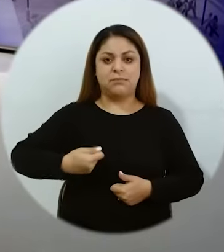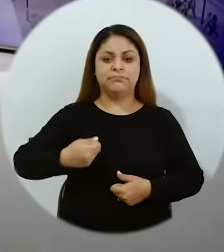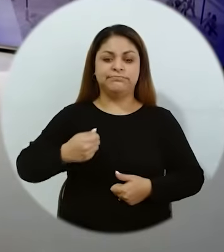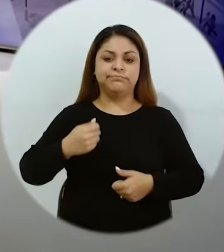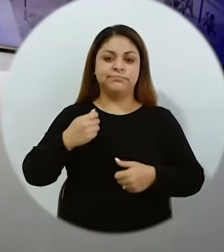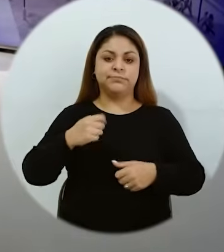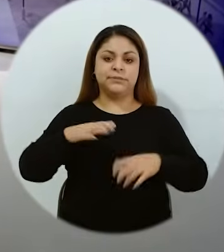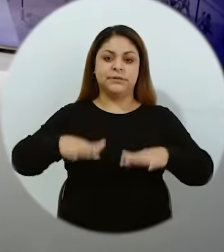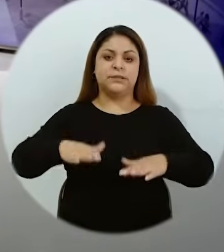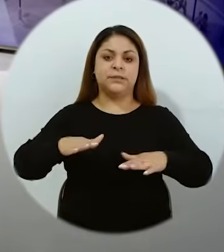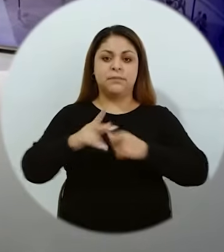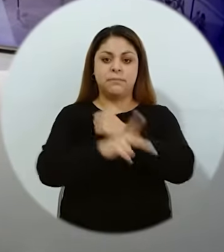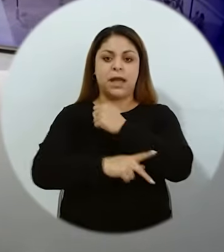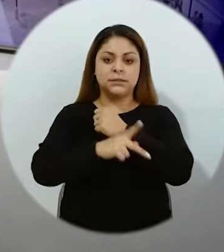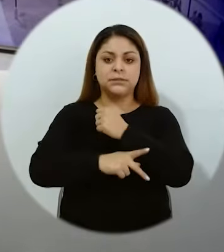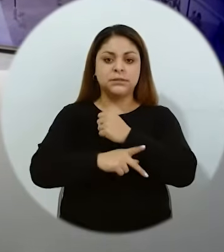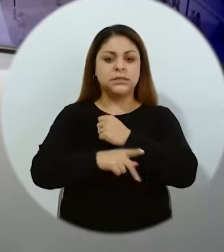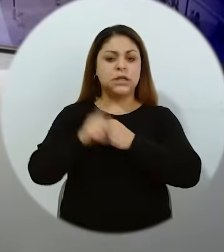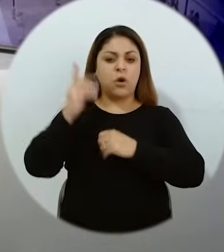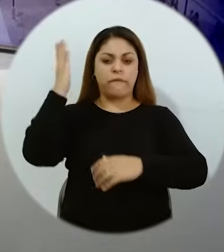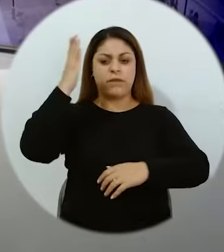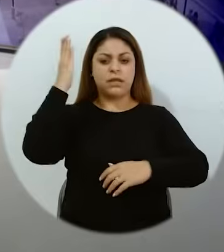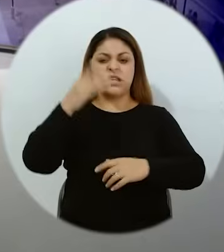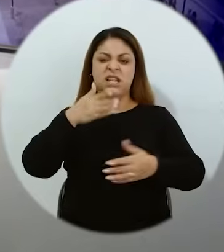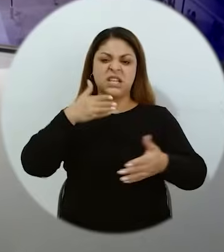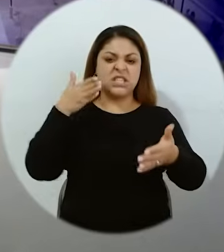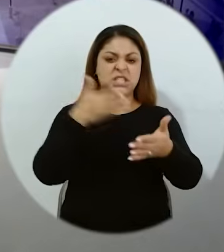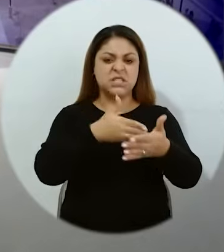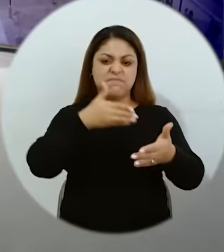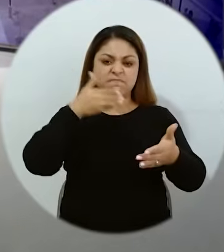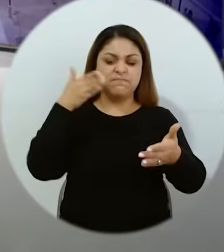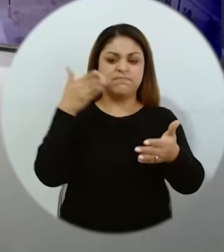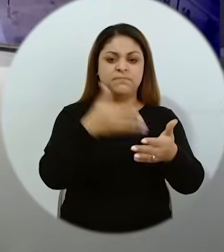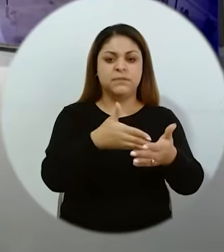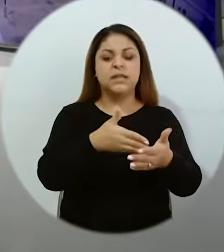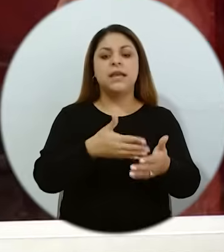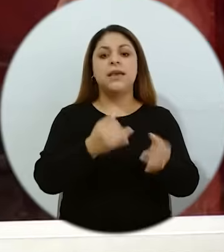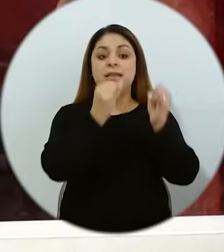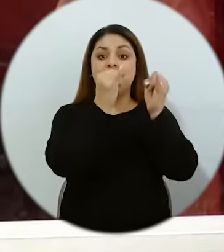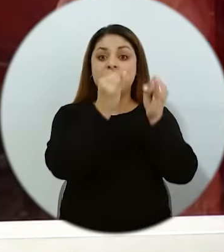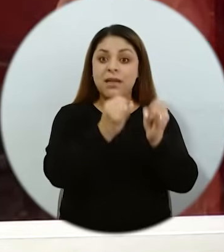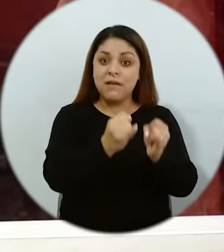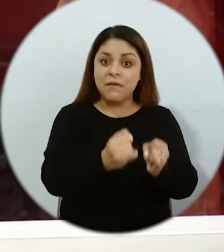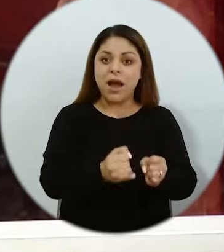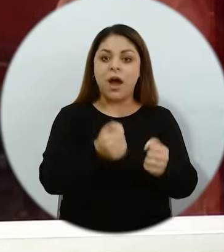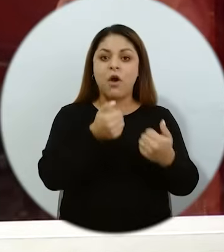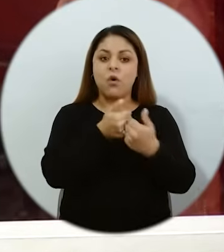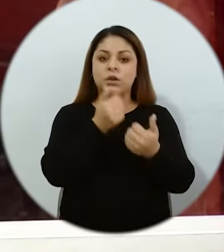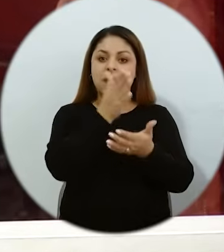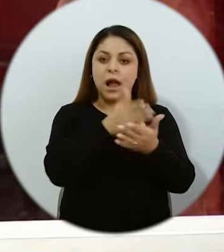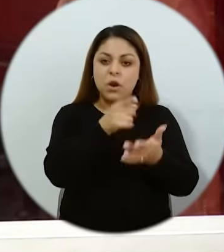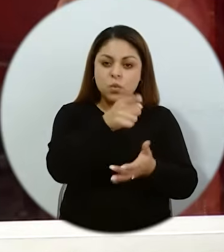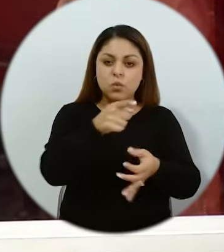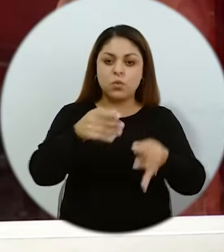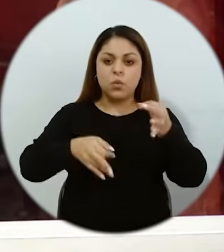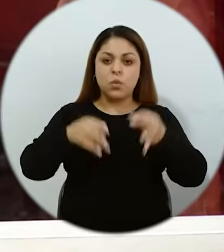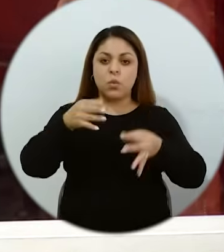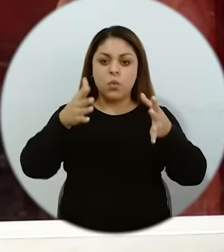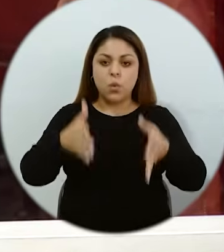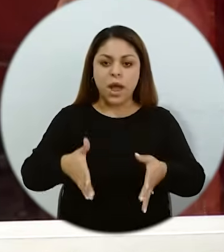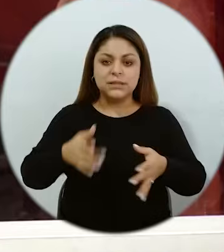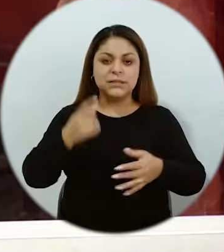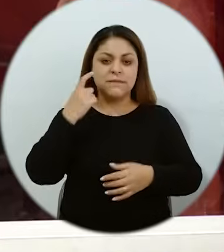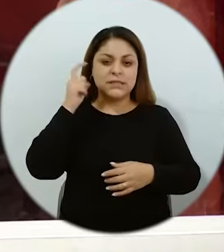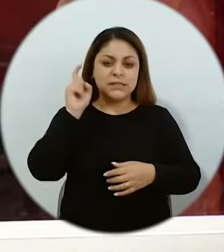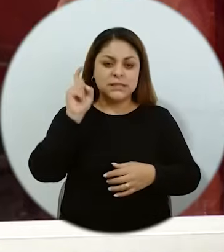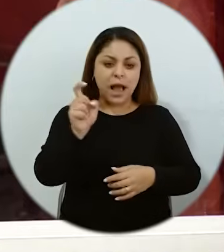sus conferencias de prensa ataca, ¿verdad? Individualiza incluso el ataque contra ciertos jueces,